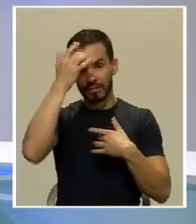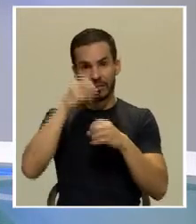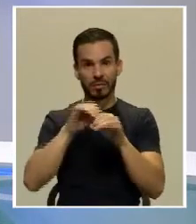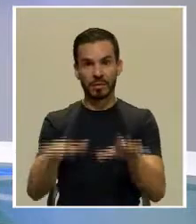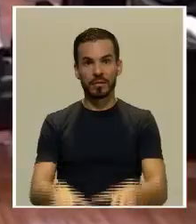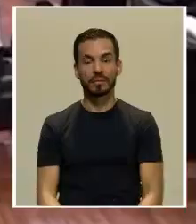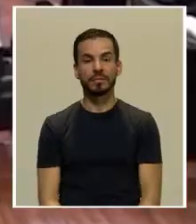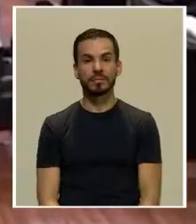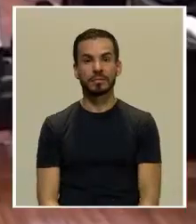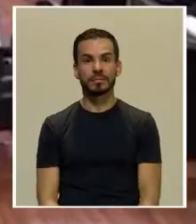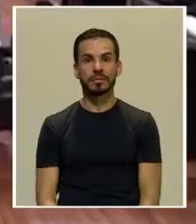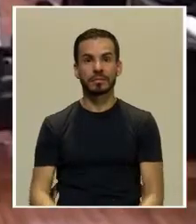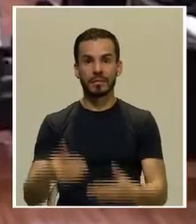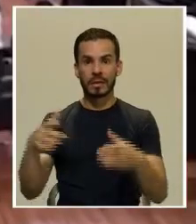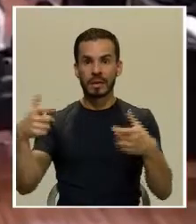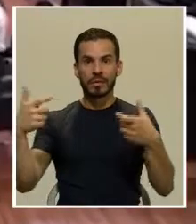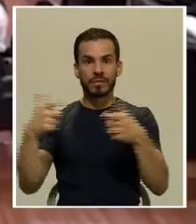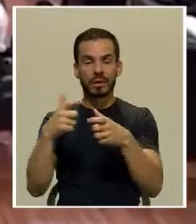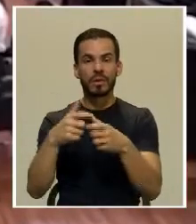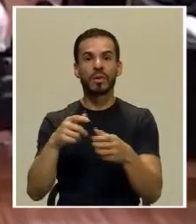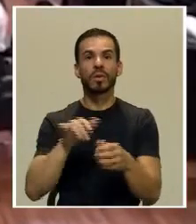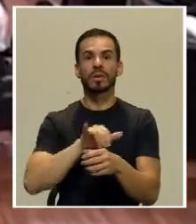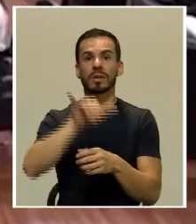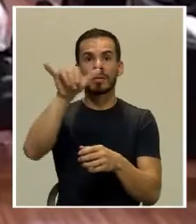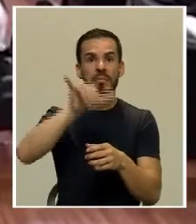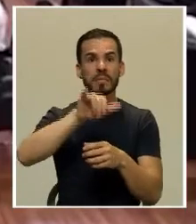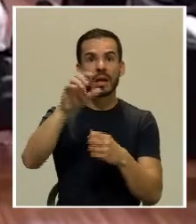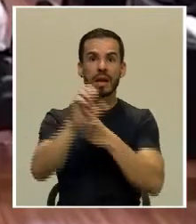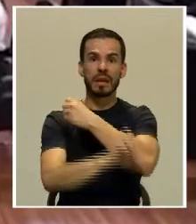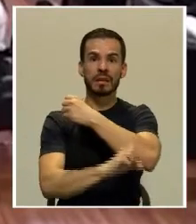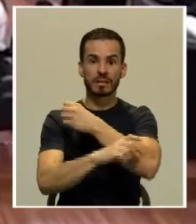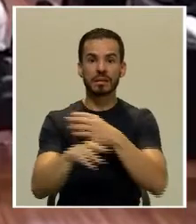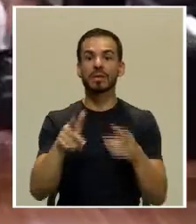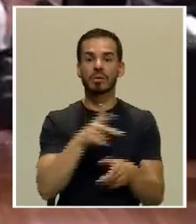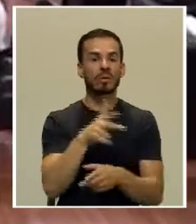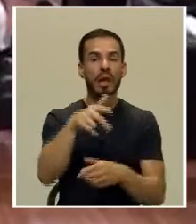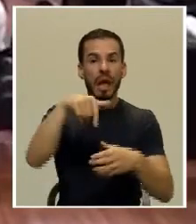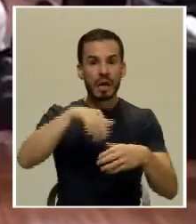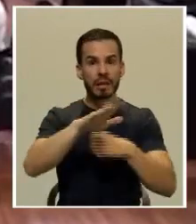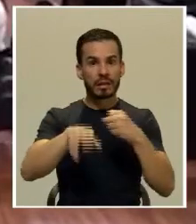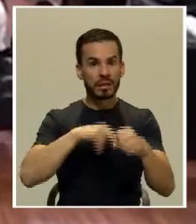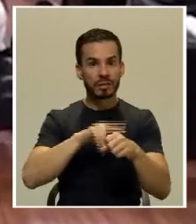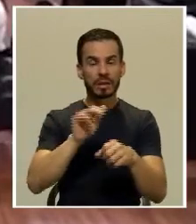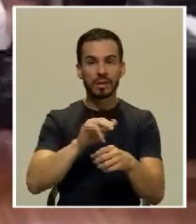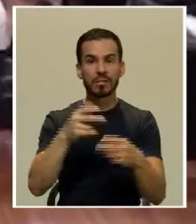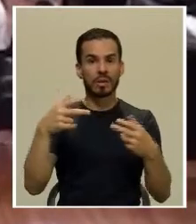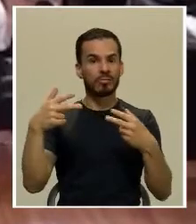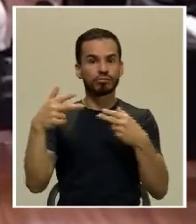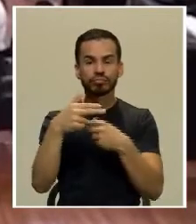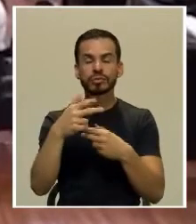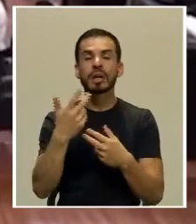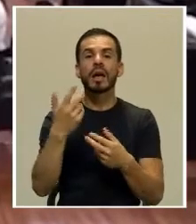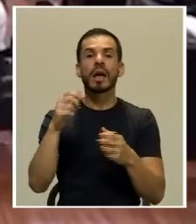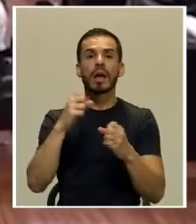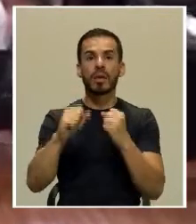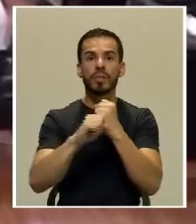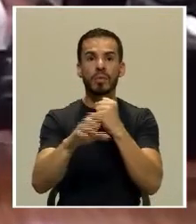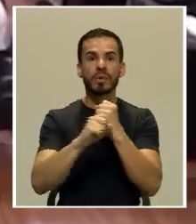Veamos. Recorten las partidas de viaje al exterior y al interior del país, recortes en publicidad, en gasto del personal,